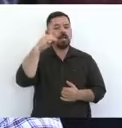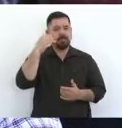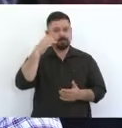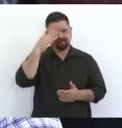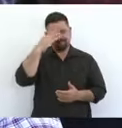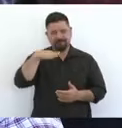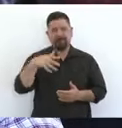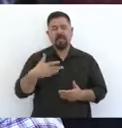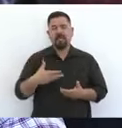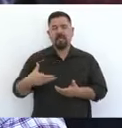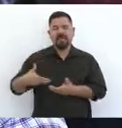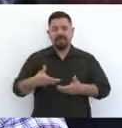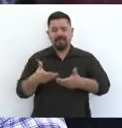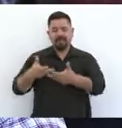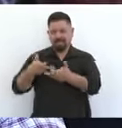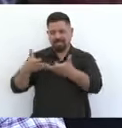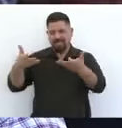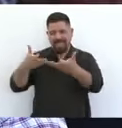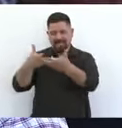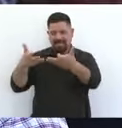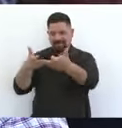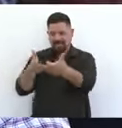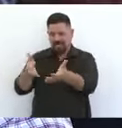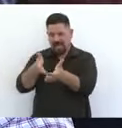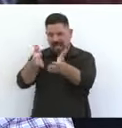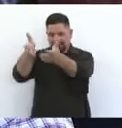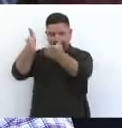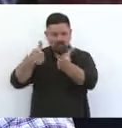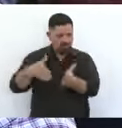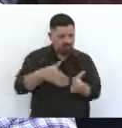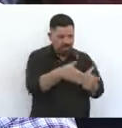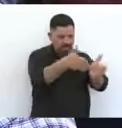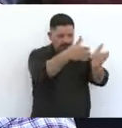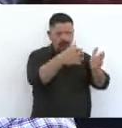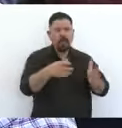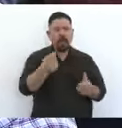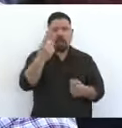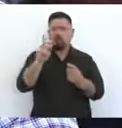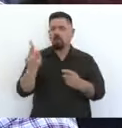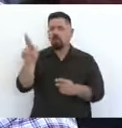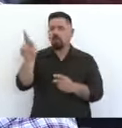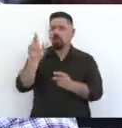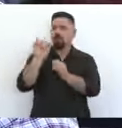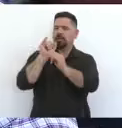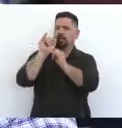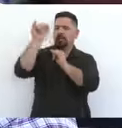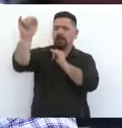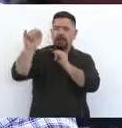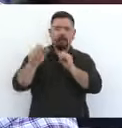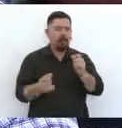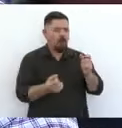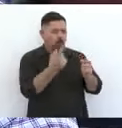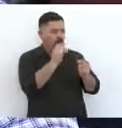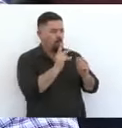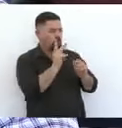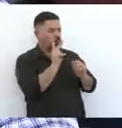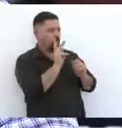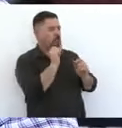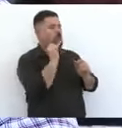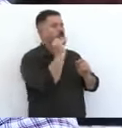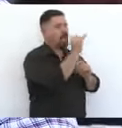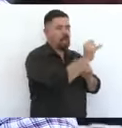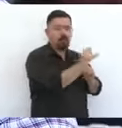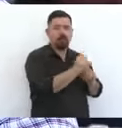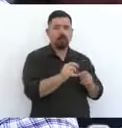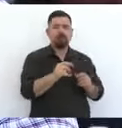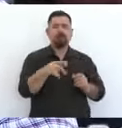gran mayoría de los municipios tenemos comunidades alejadas, unos más lejos que otras, pero sí sería